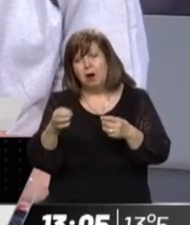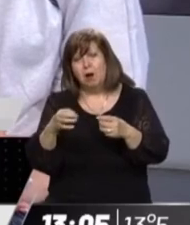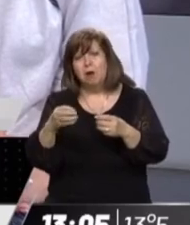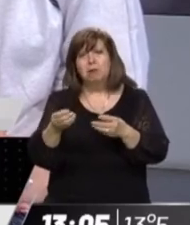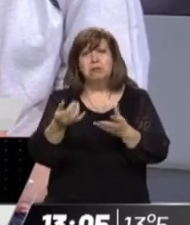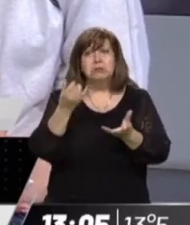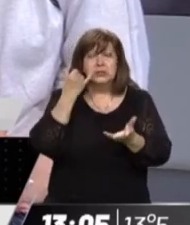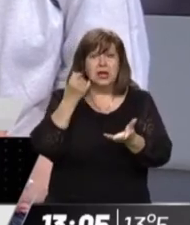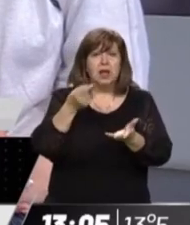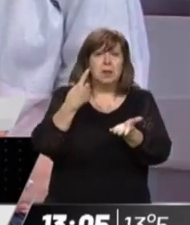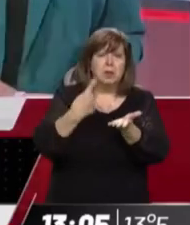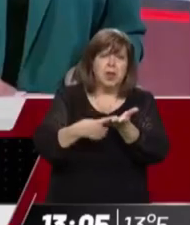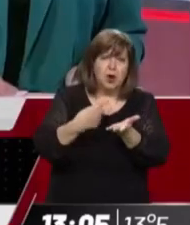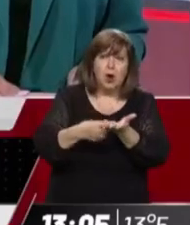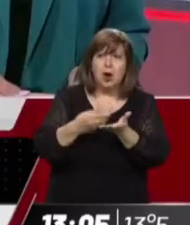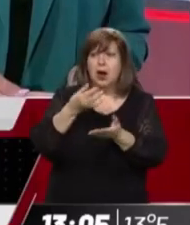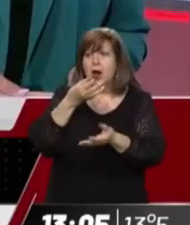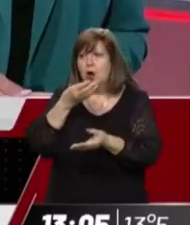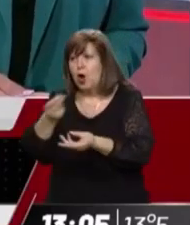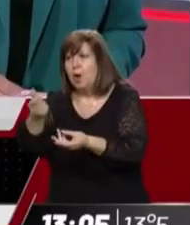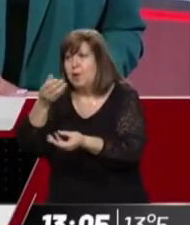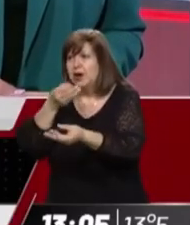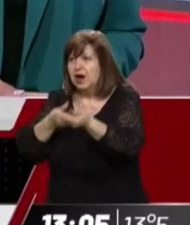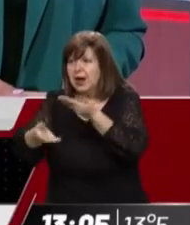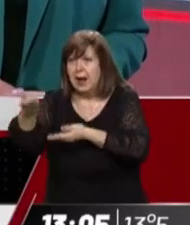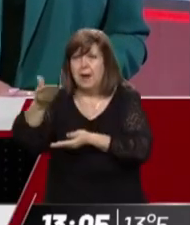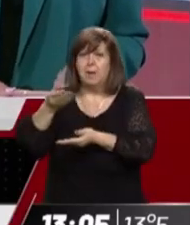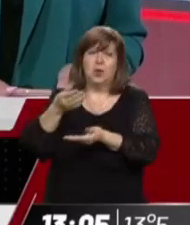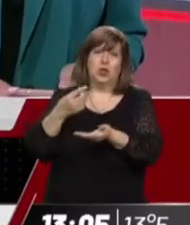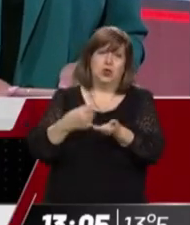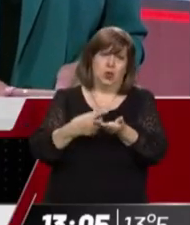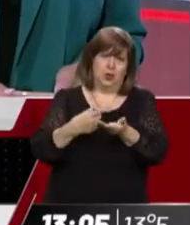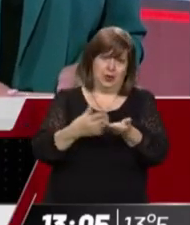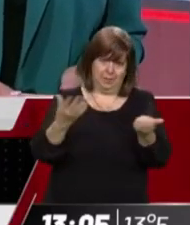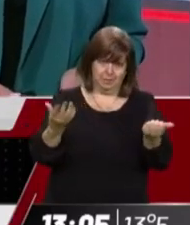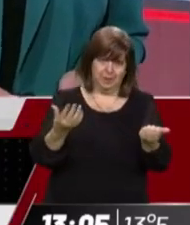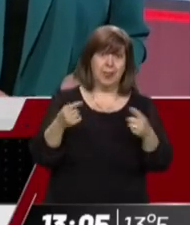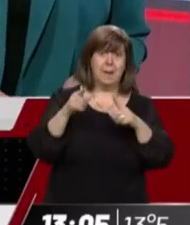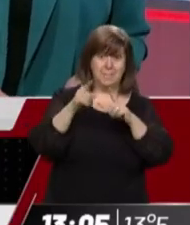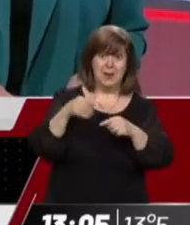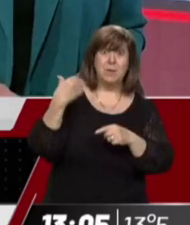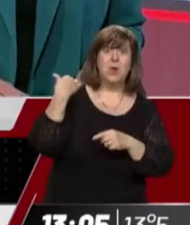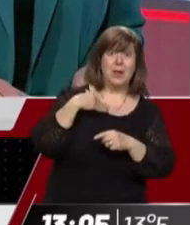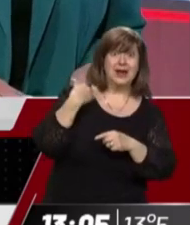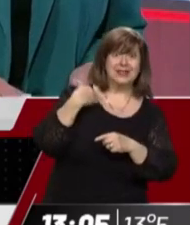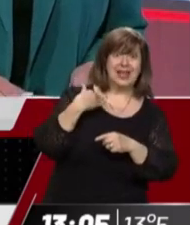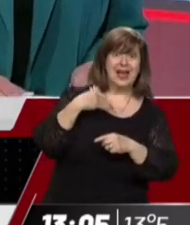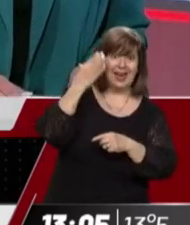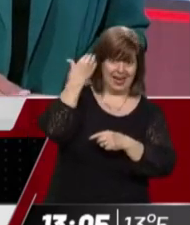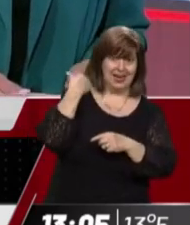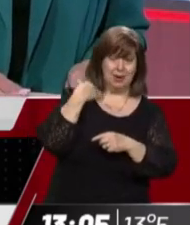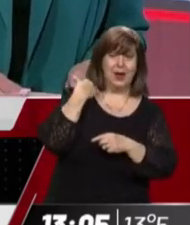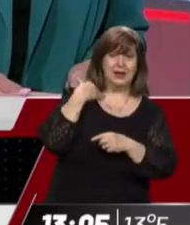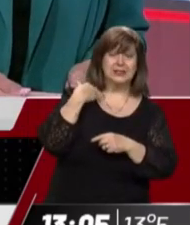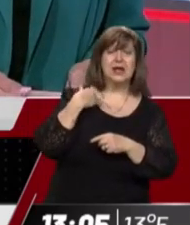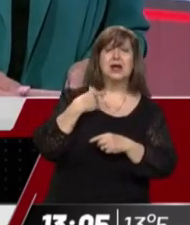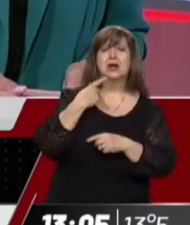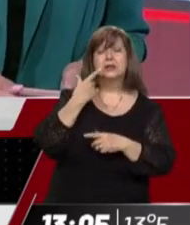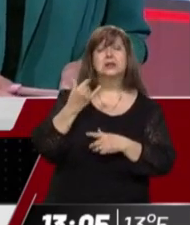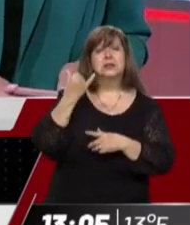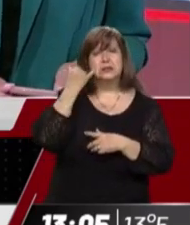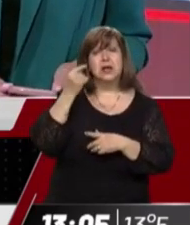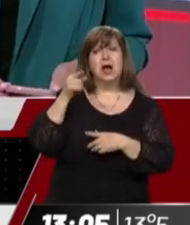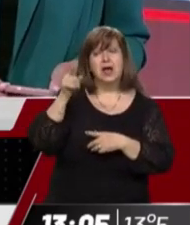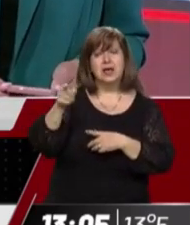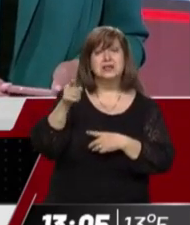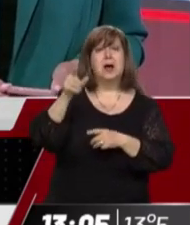el consumo. Marce, ¿te sumás? Sí, claro, ahí las estaba escuchando, es verdad, las complicaciones, porque nos contaban ellos que perdieron